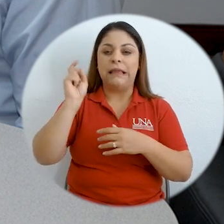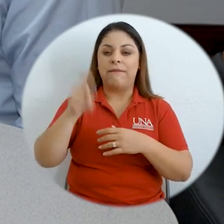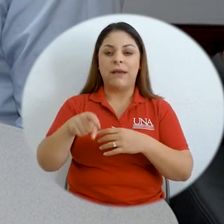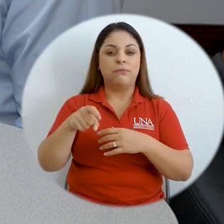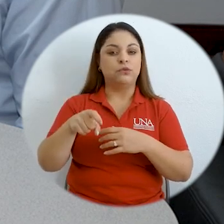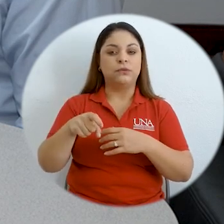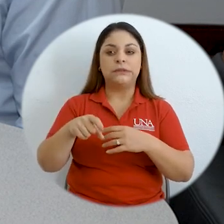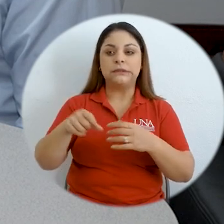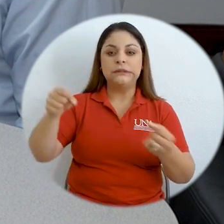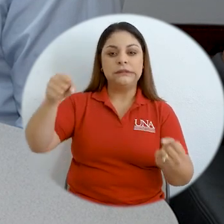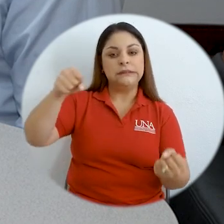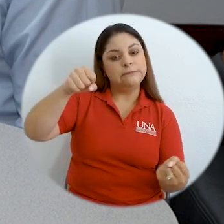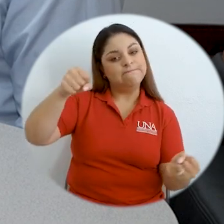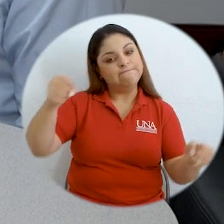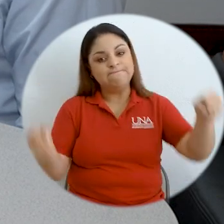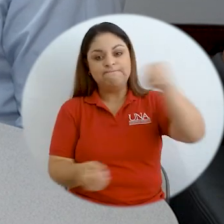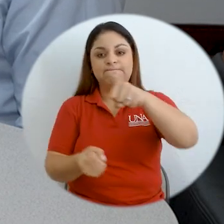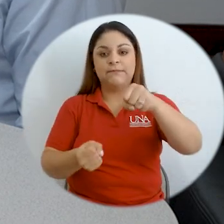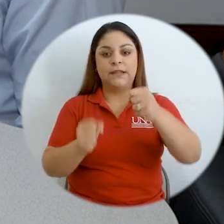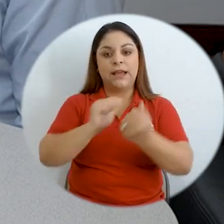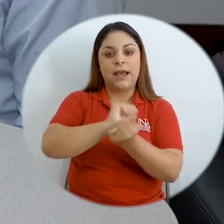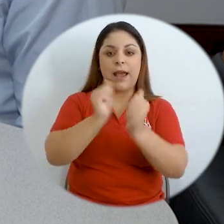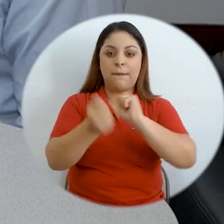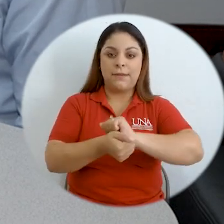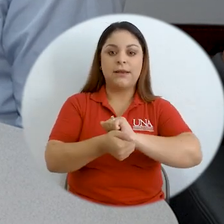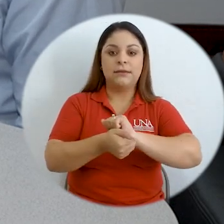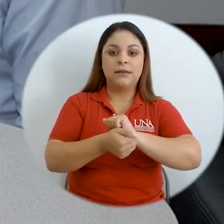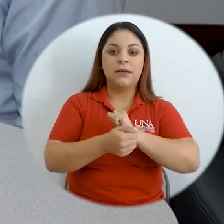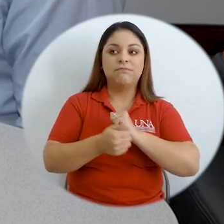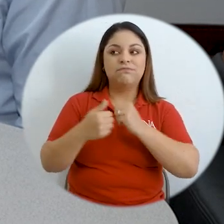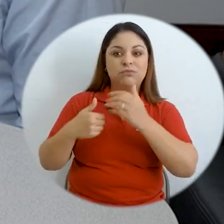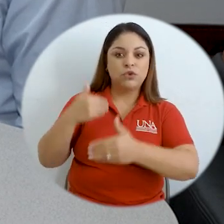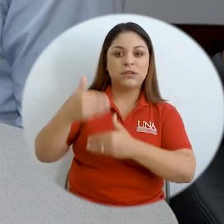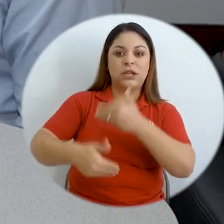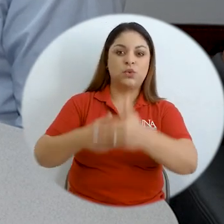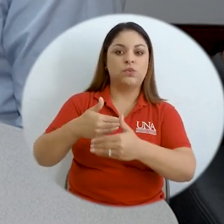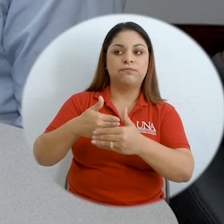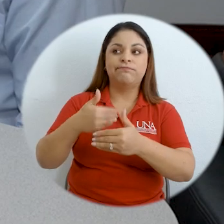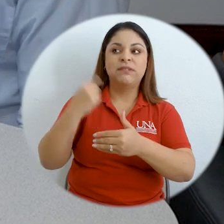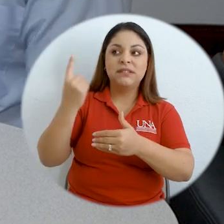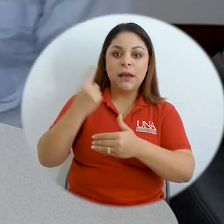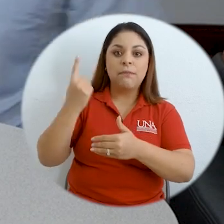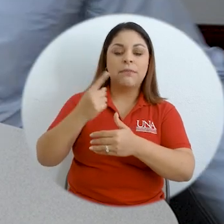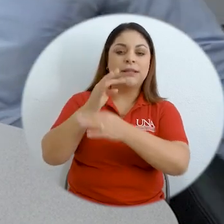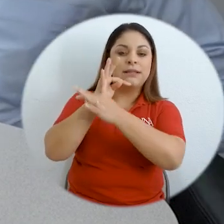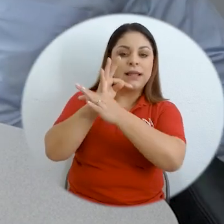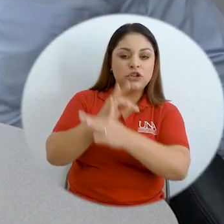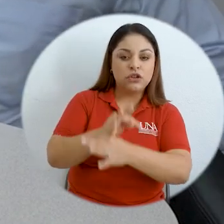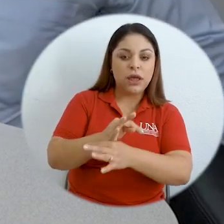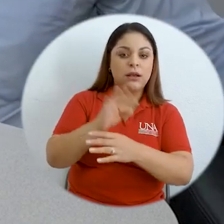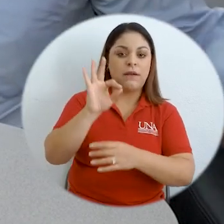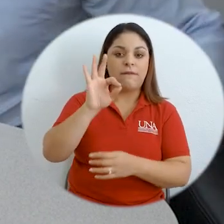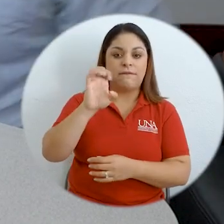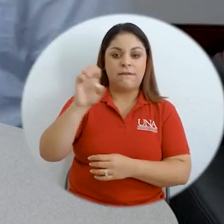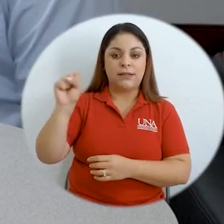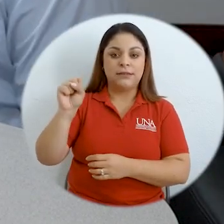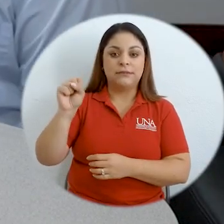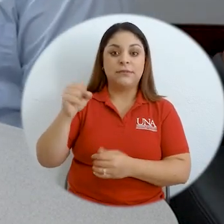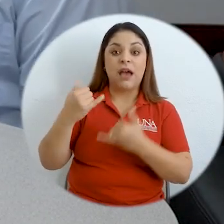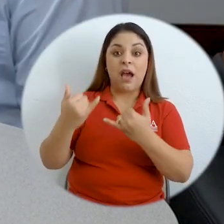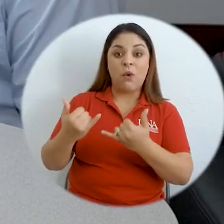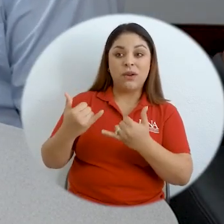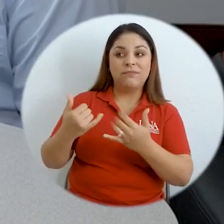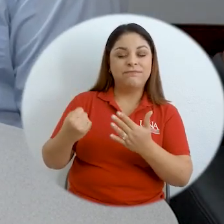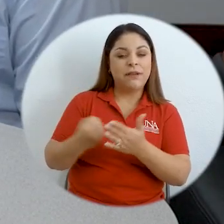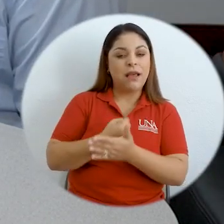dar un golpe de timón en lo que ha sido el proceso tradicional del FES y pasar lamentablemente